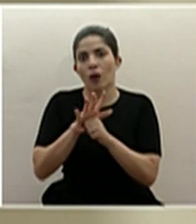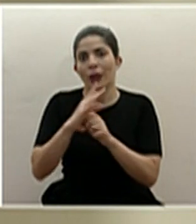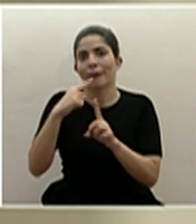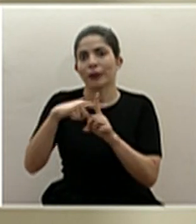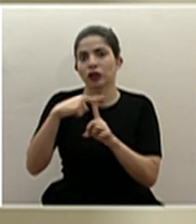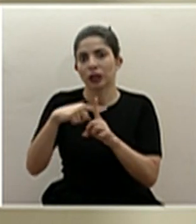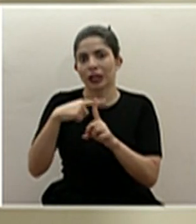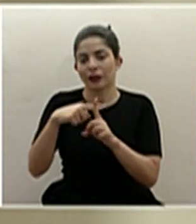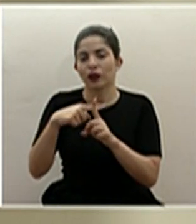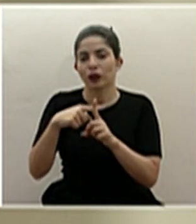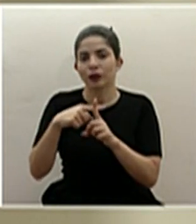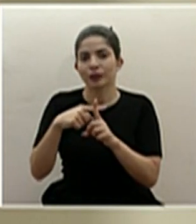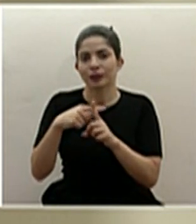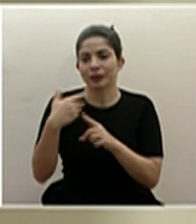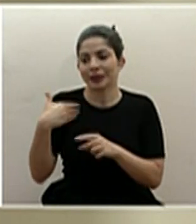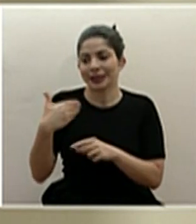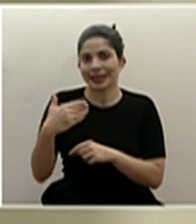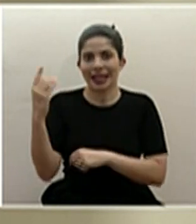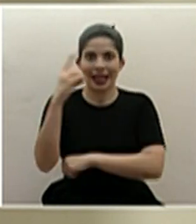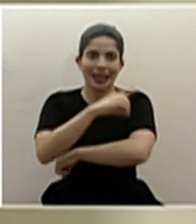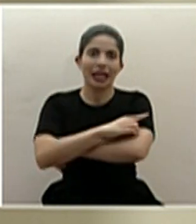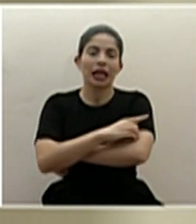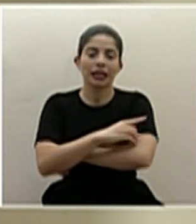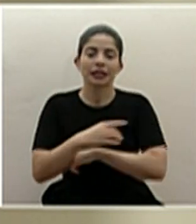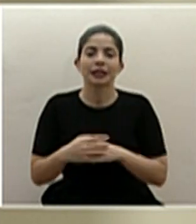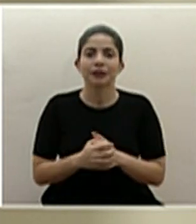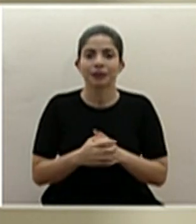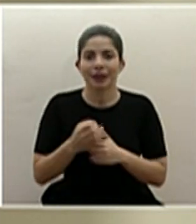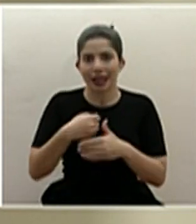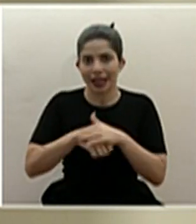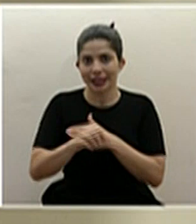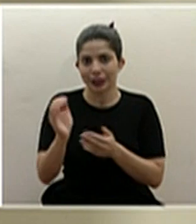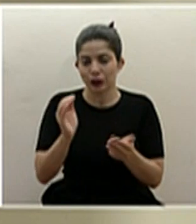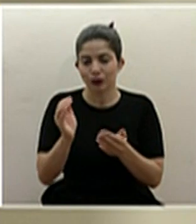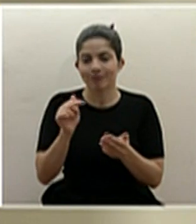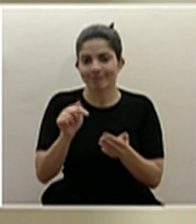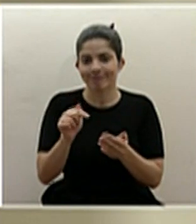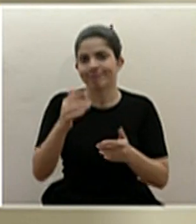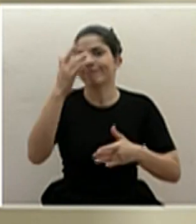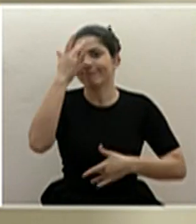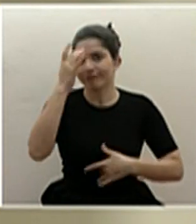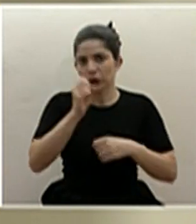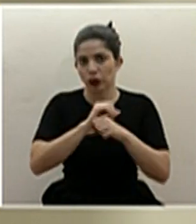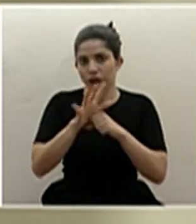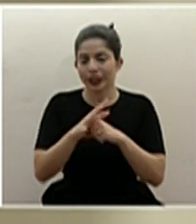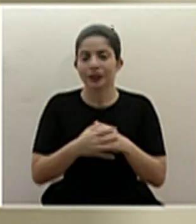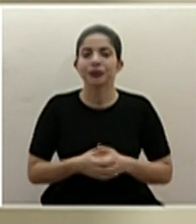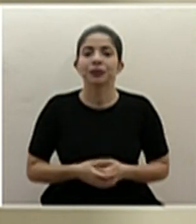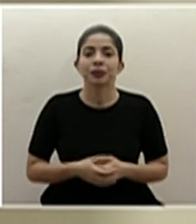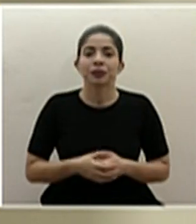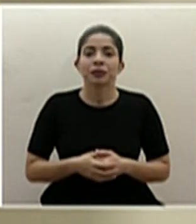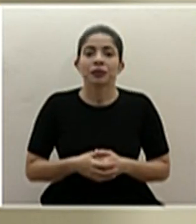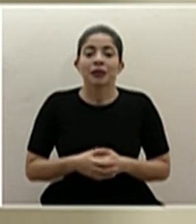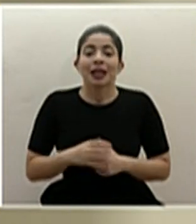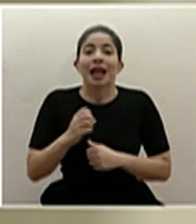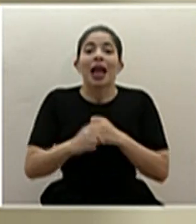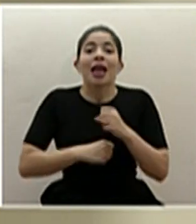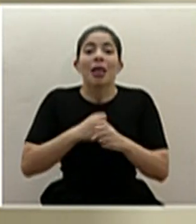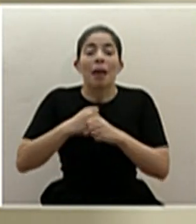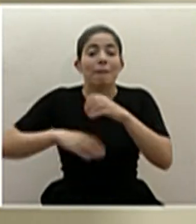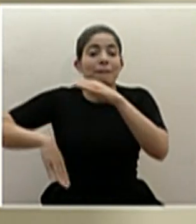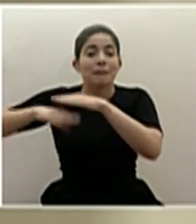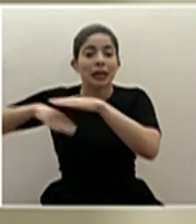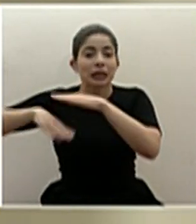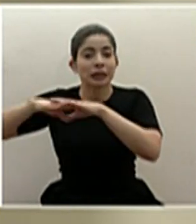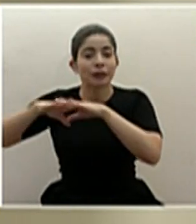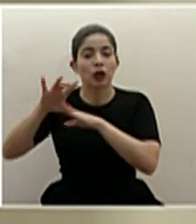positivo en estos días justamente de nacido. Y la edad superior